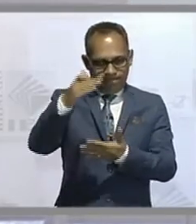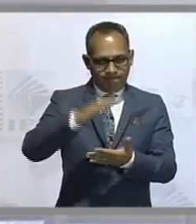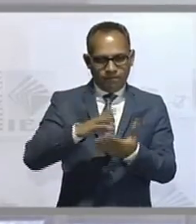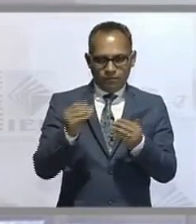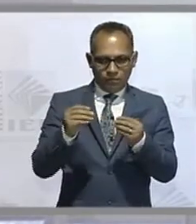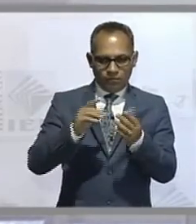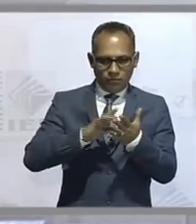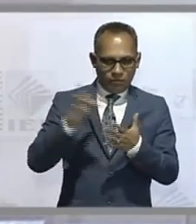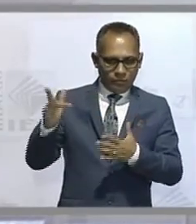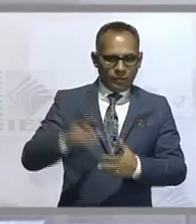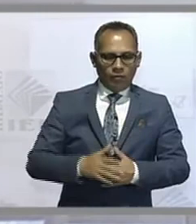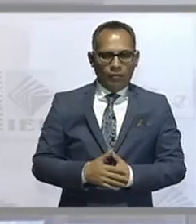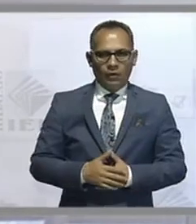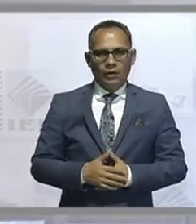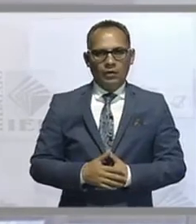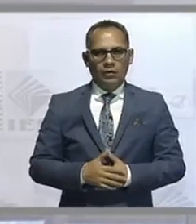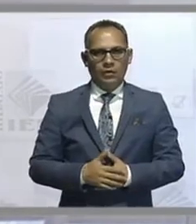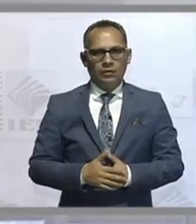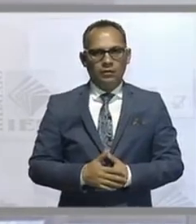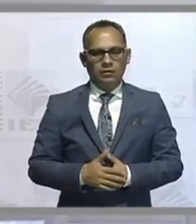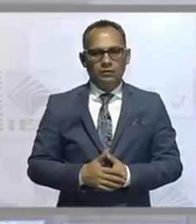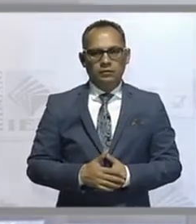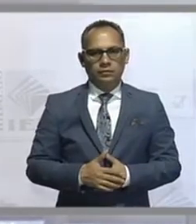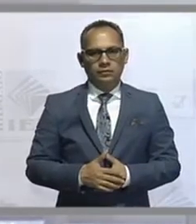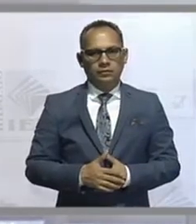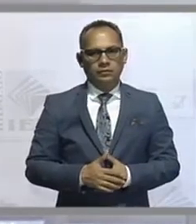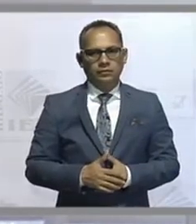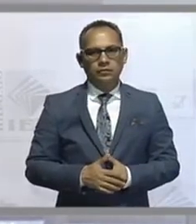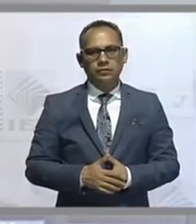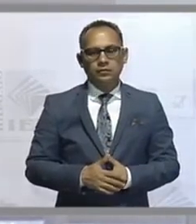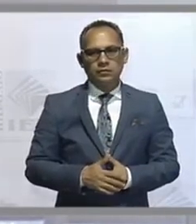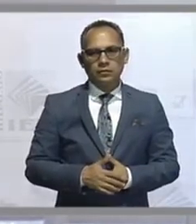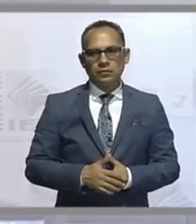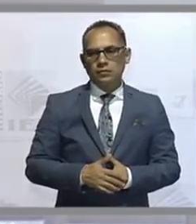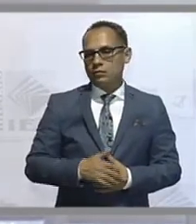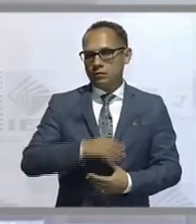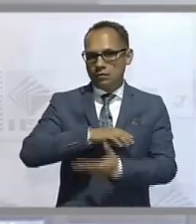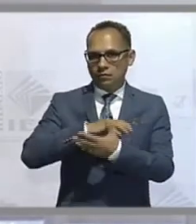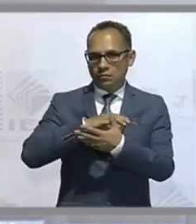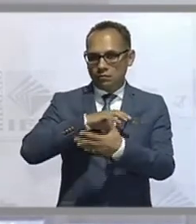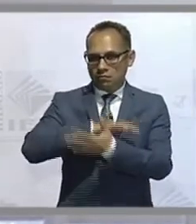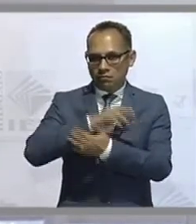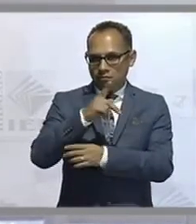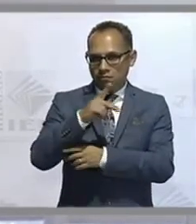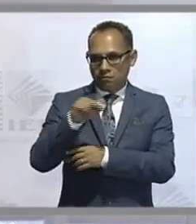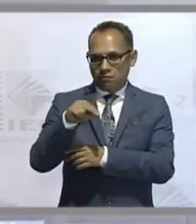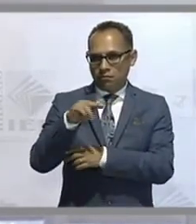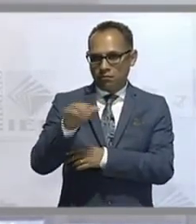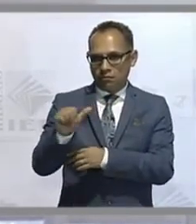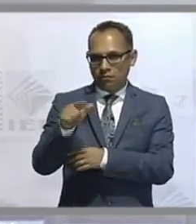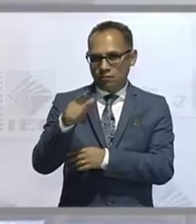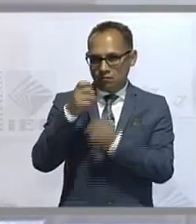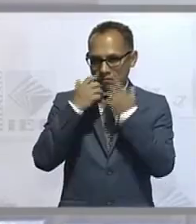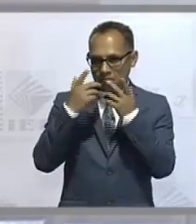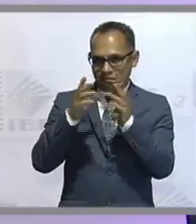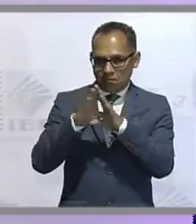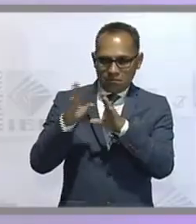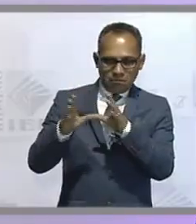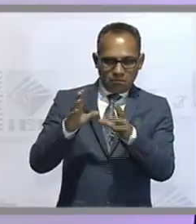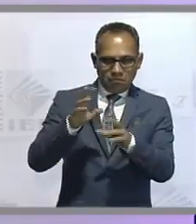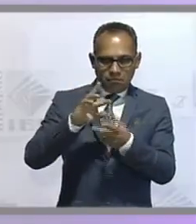gracias pregunto ahora al candidato del partido nueva alianza humberto martínez ríos si desea hacer uso de su derecho de